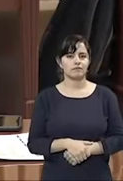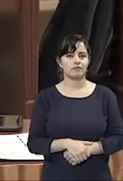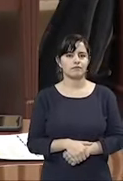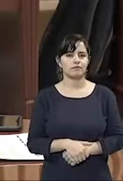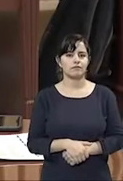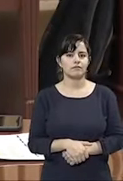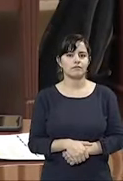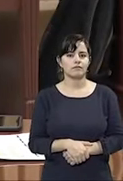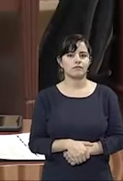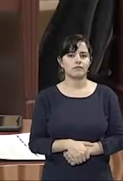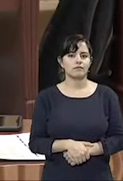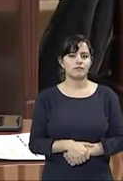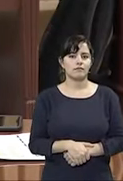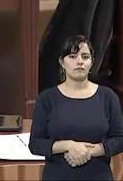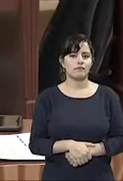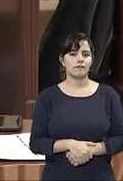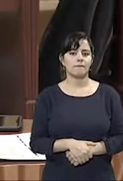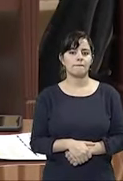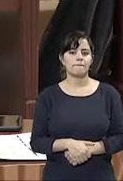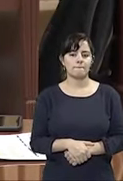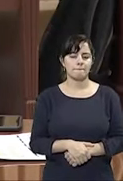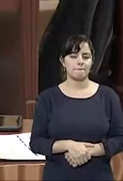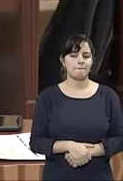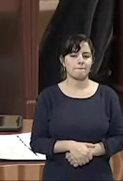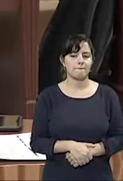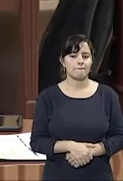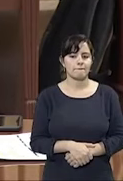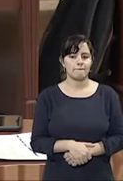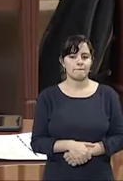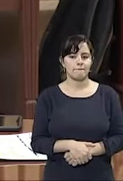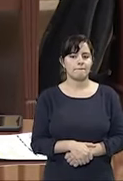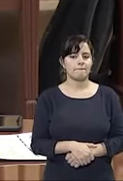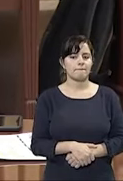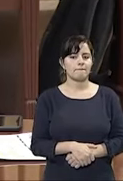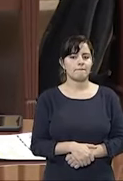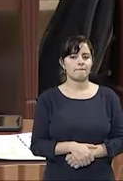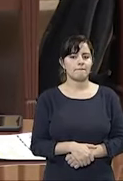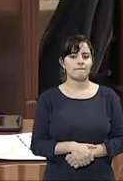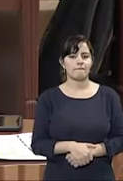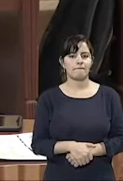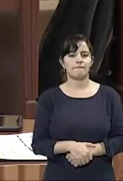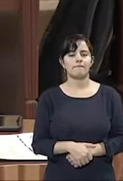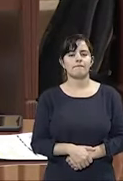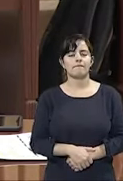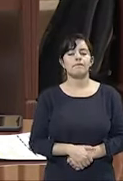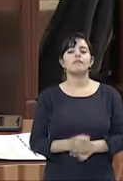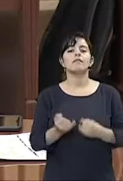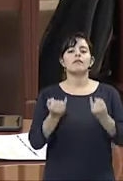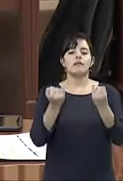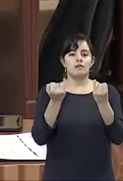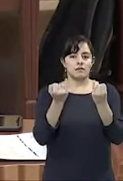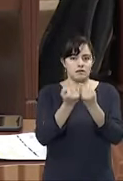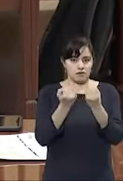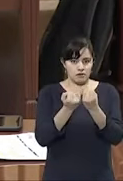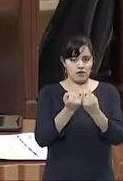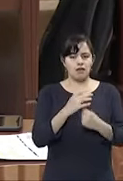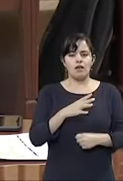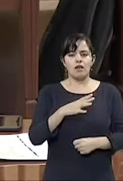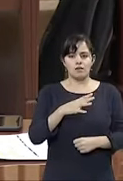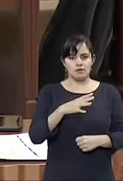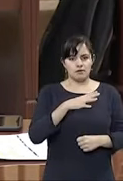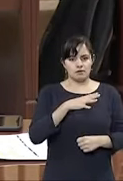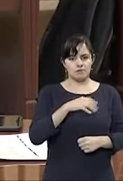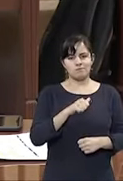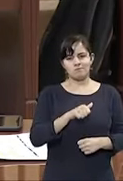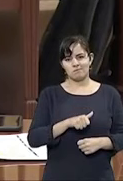Y tenemos indicios que concatenados constituyen